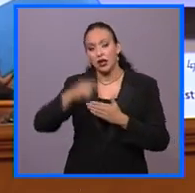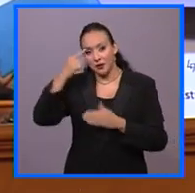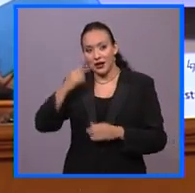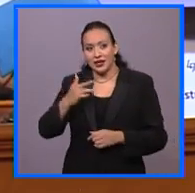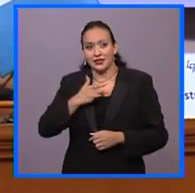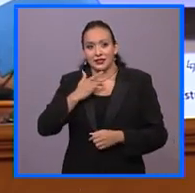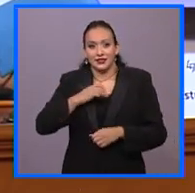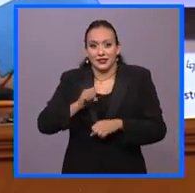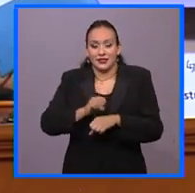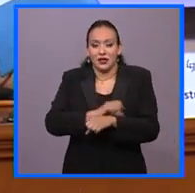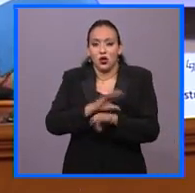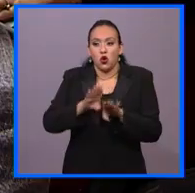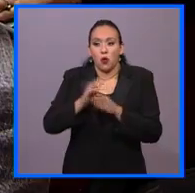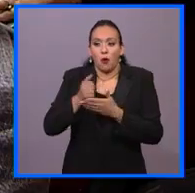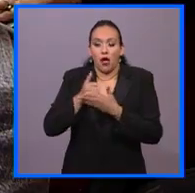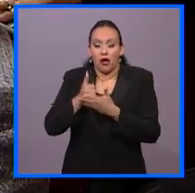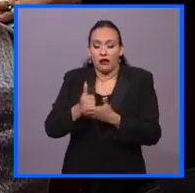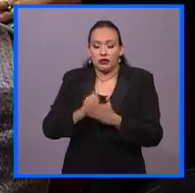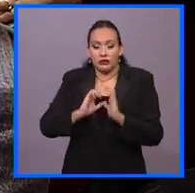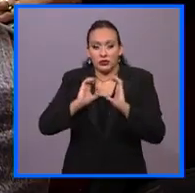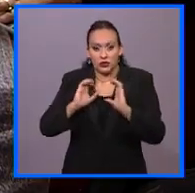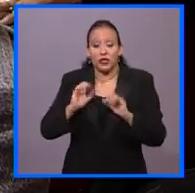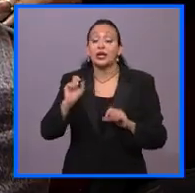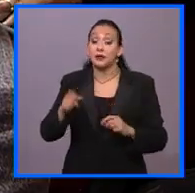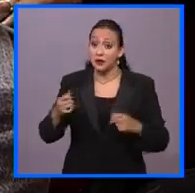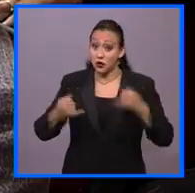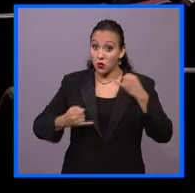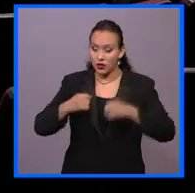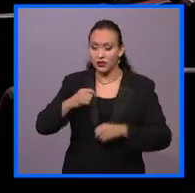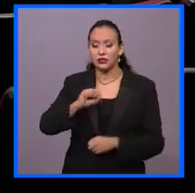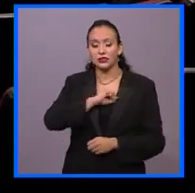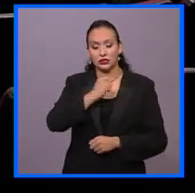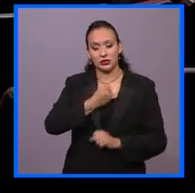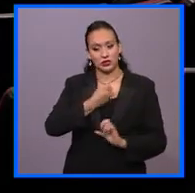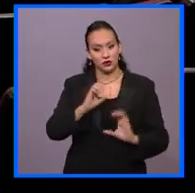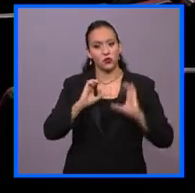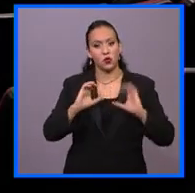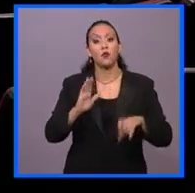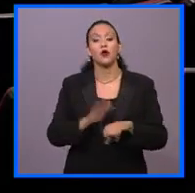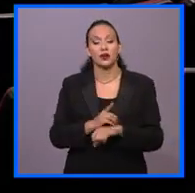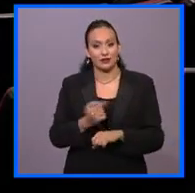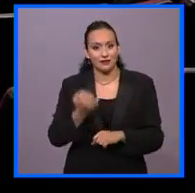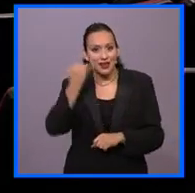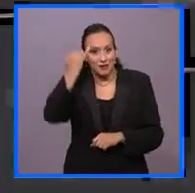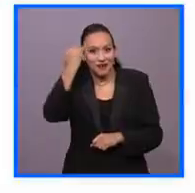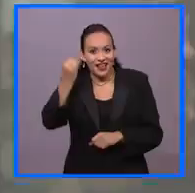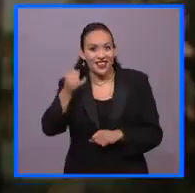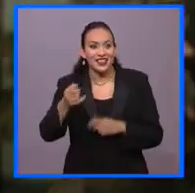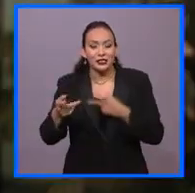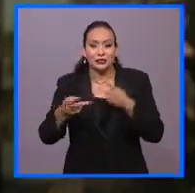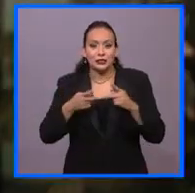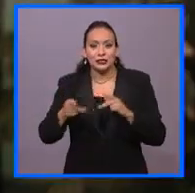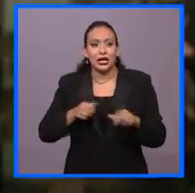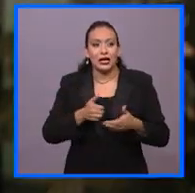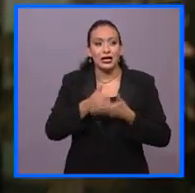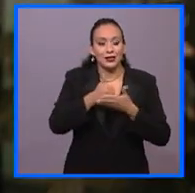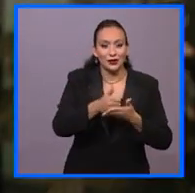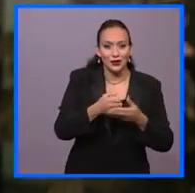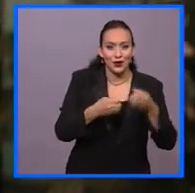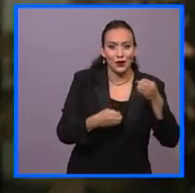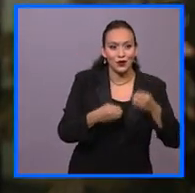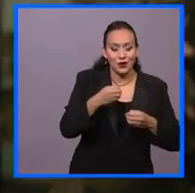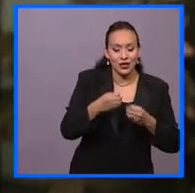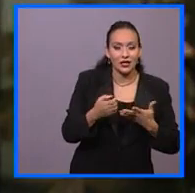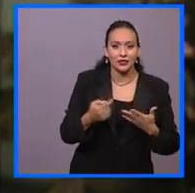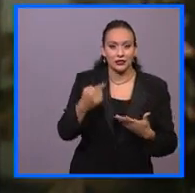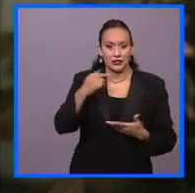socioemocionales, con el propósito de cuidar también la salud de las personas juzgadoras, que a su vez se traducirá en una mejor impartición